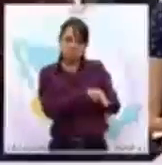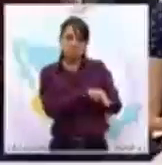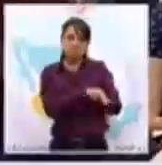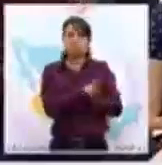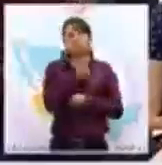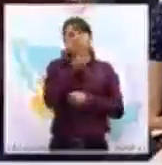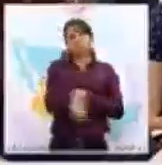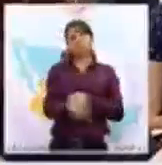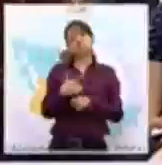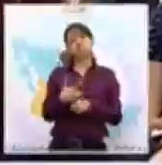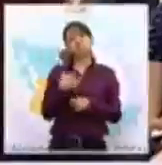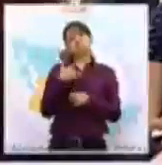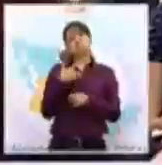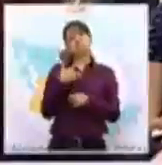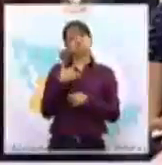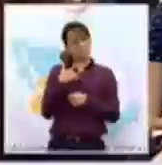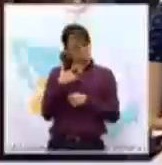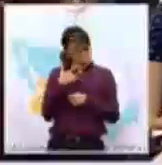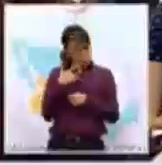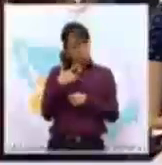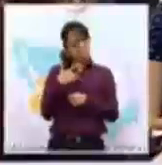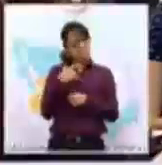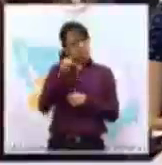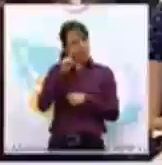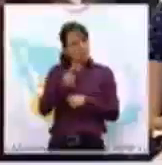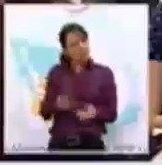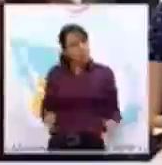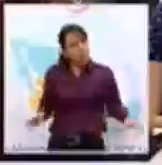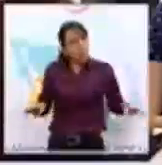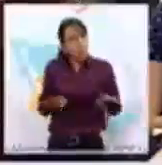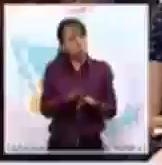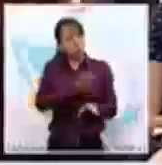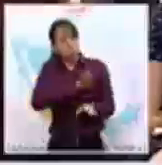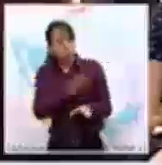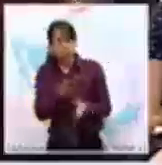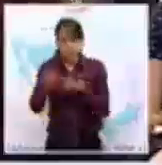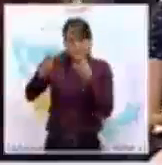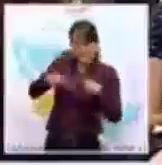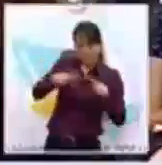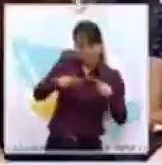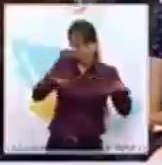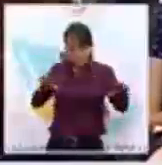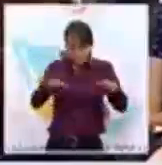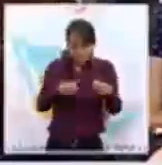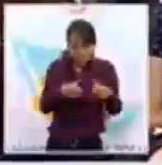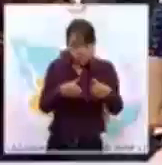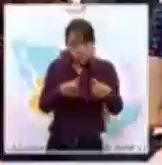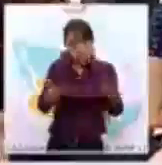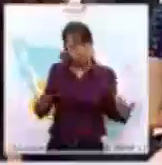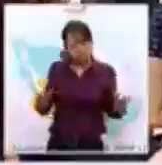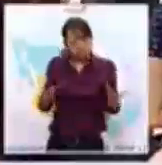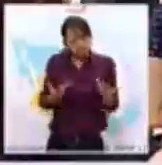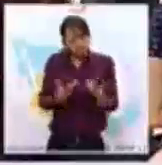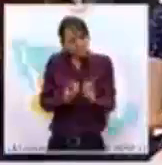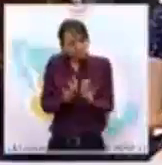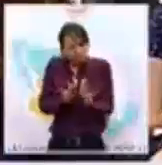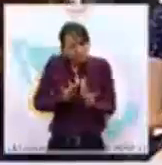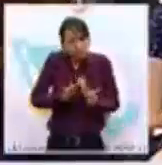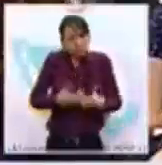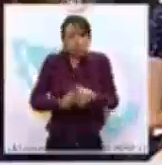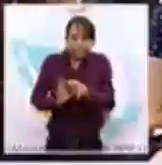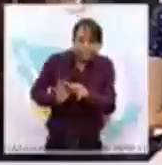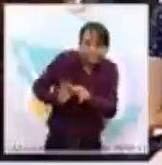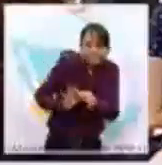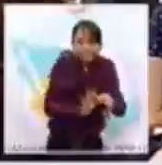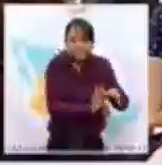permite pues ir cerrando estas brechas entre las personas y las comunidades y por otro lado también logrando favorecer pues